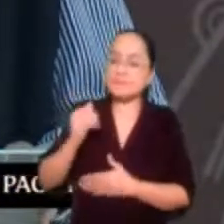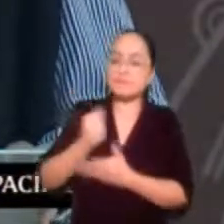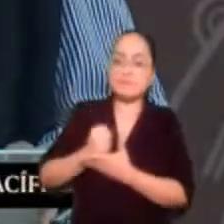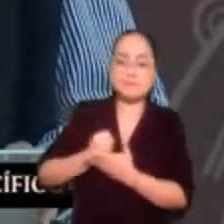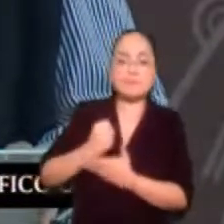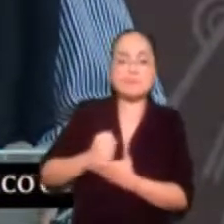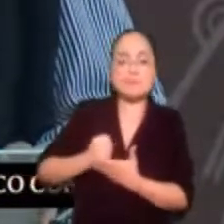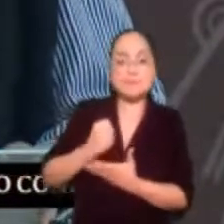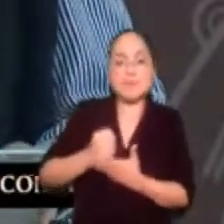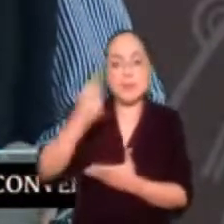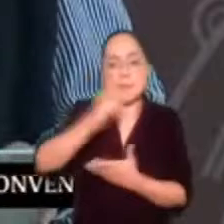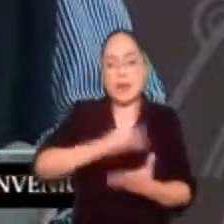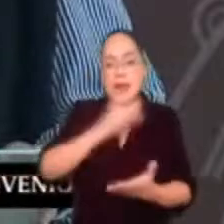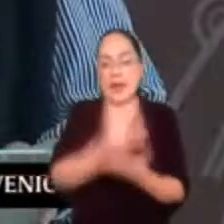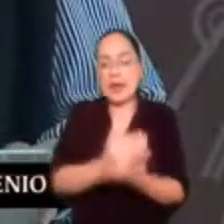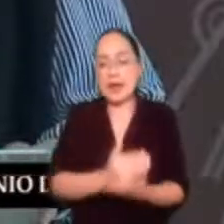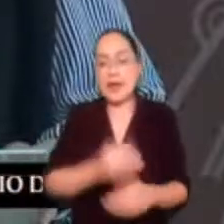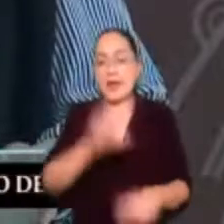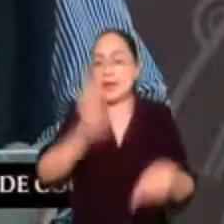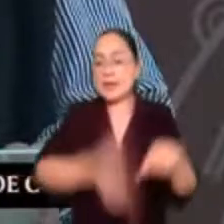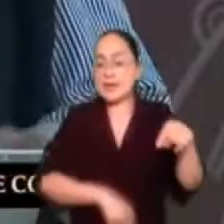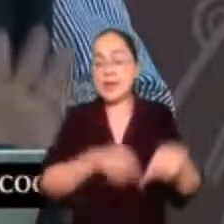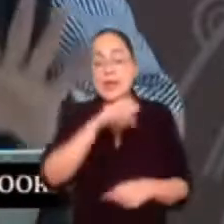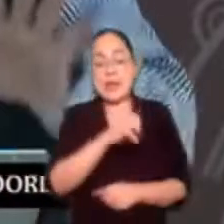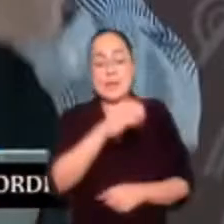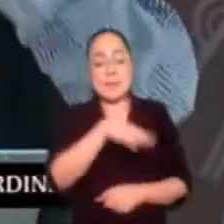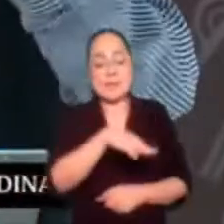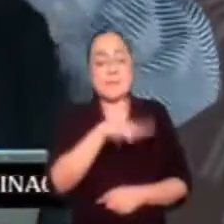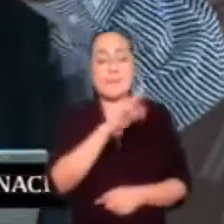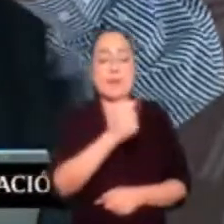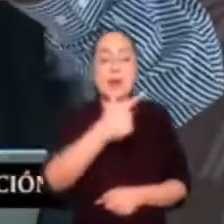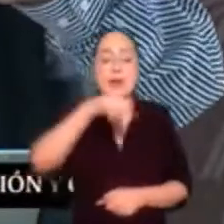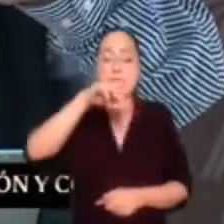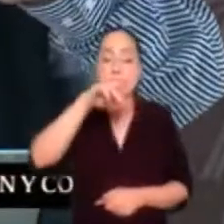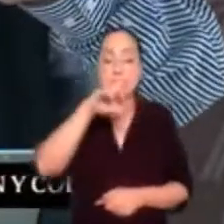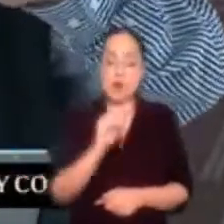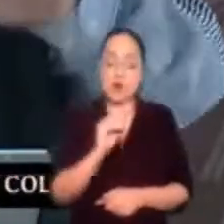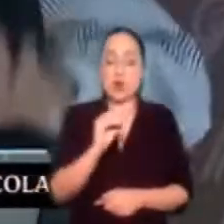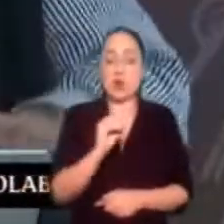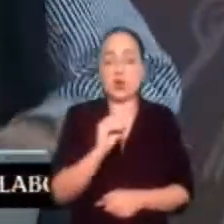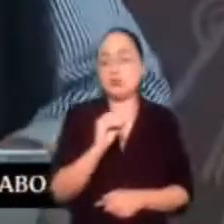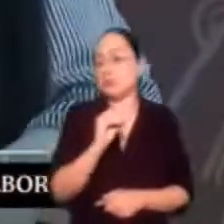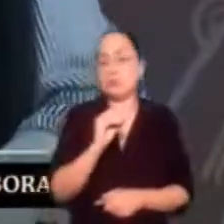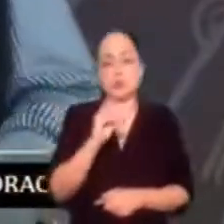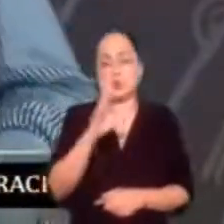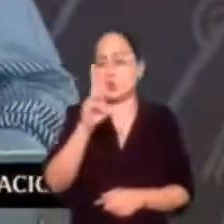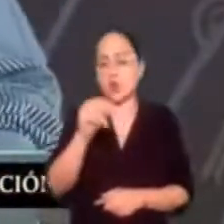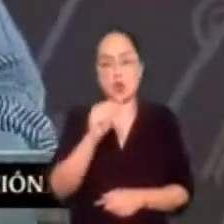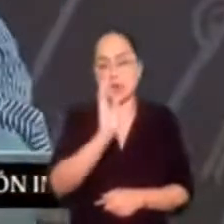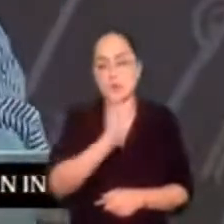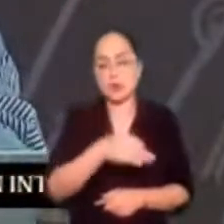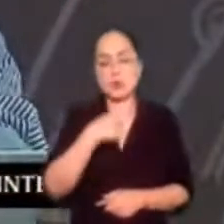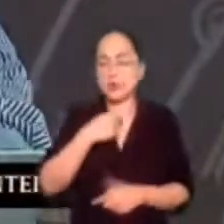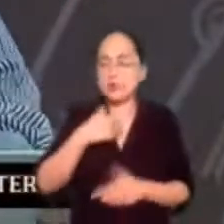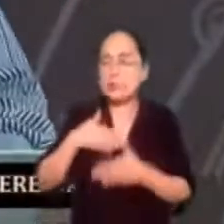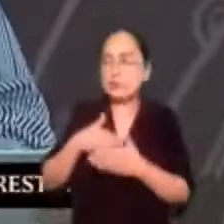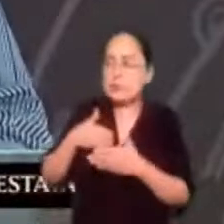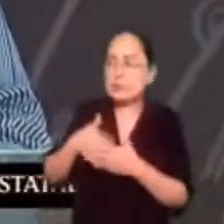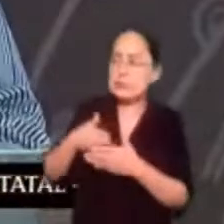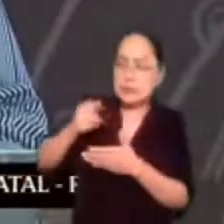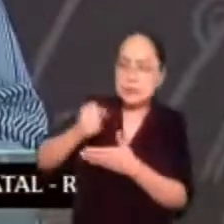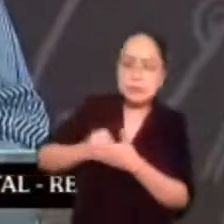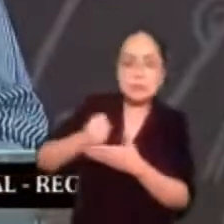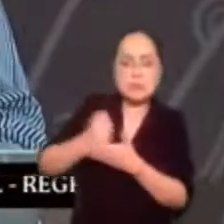cualquier embargo o cosa por el estilo a la universidad. Número uno. Yo siempre voy a estar enfrente para